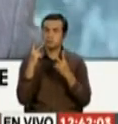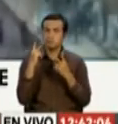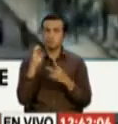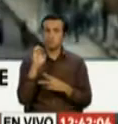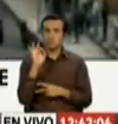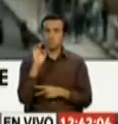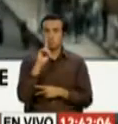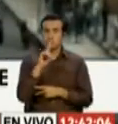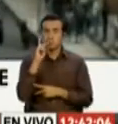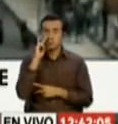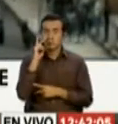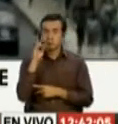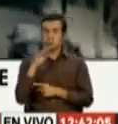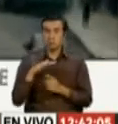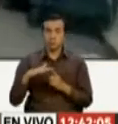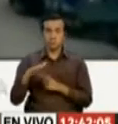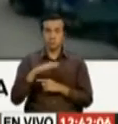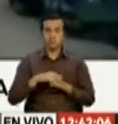ECU